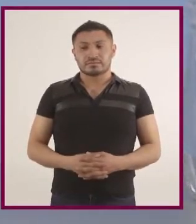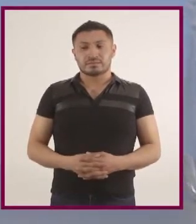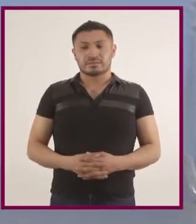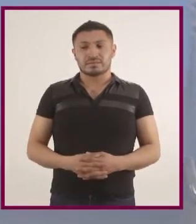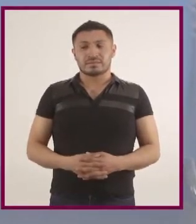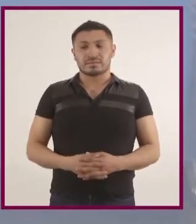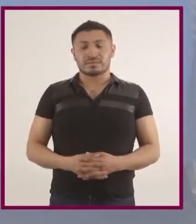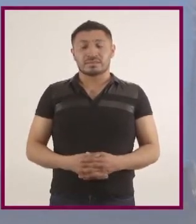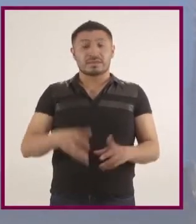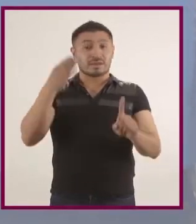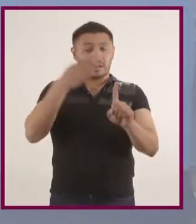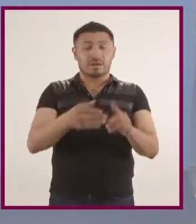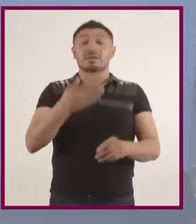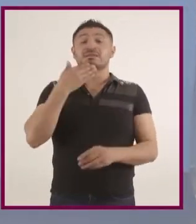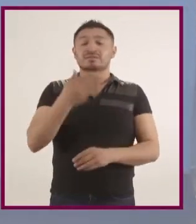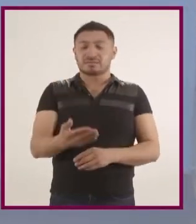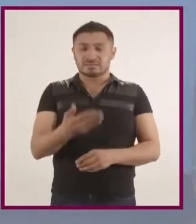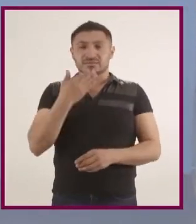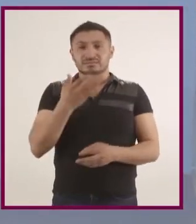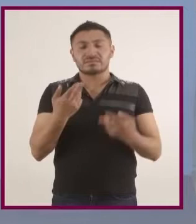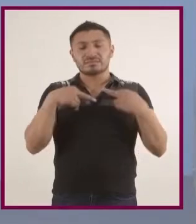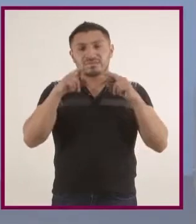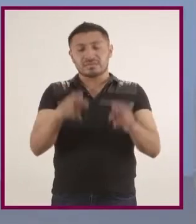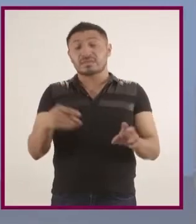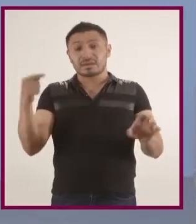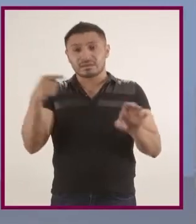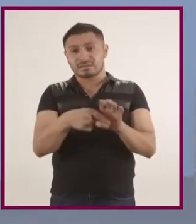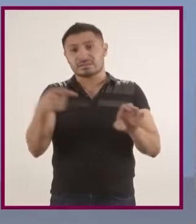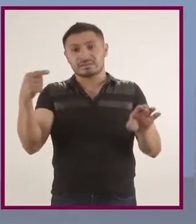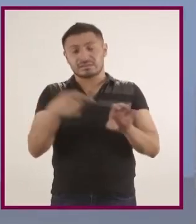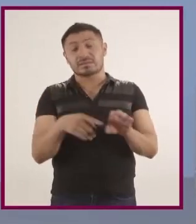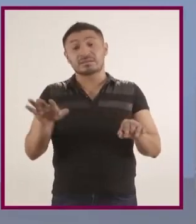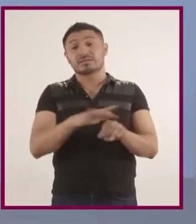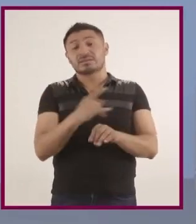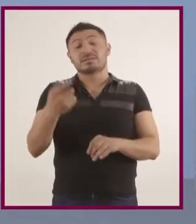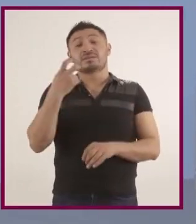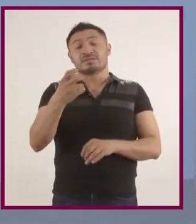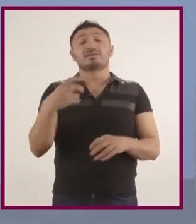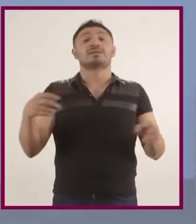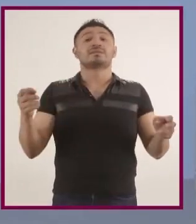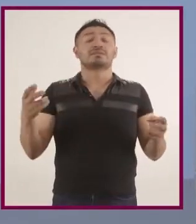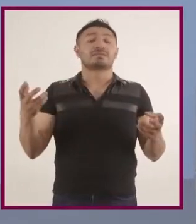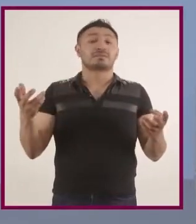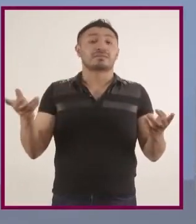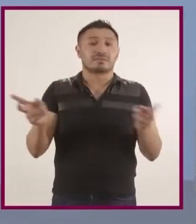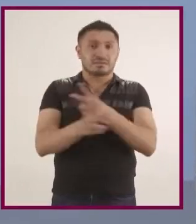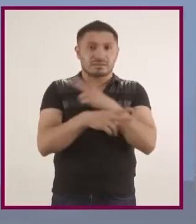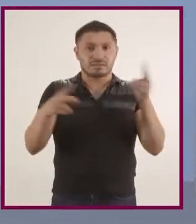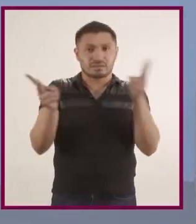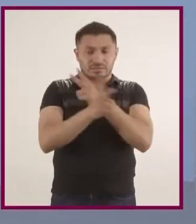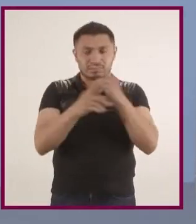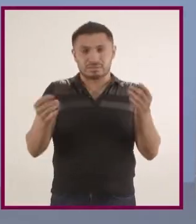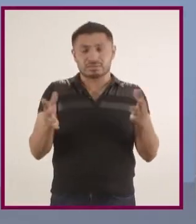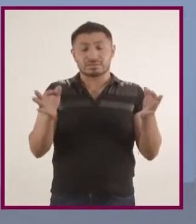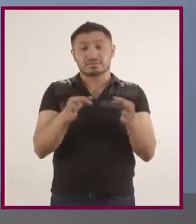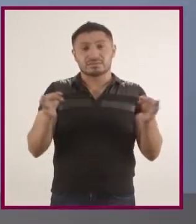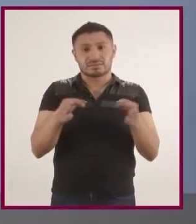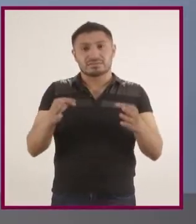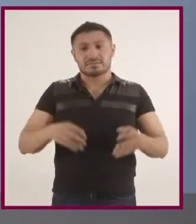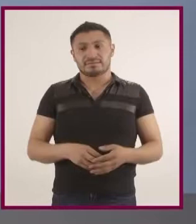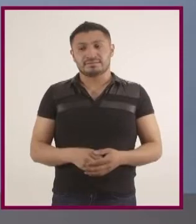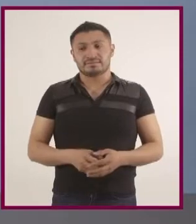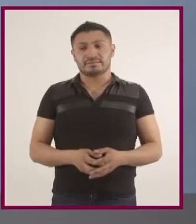el punto es que esté bien bien representado los Hoyos porque por aquí va a fluir el aire frío